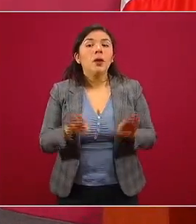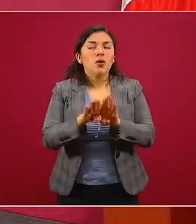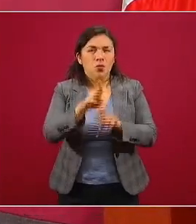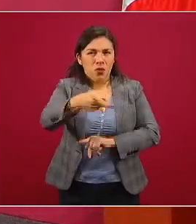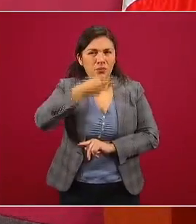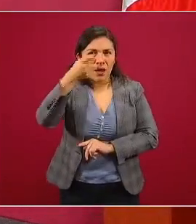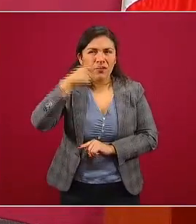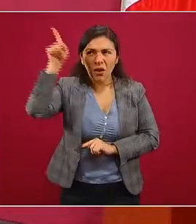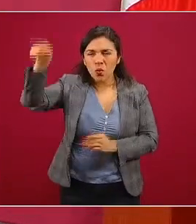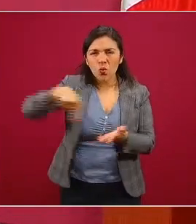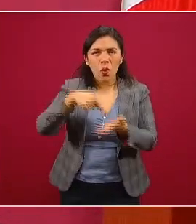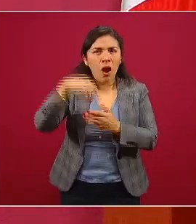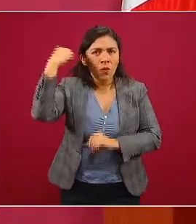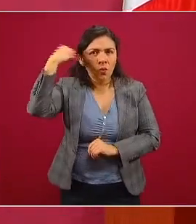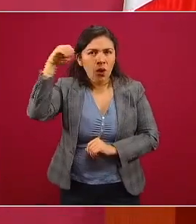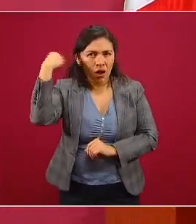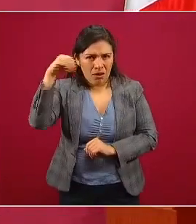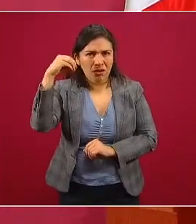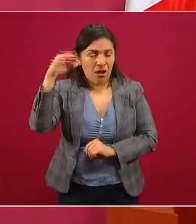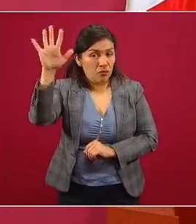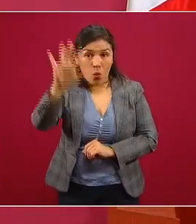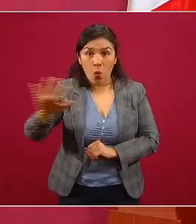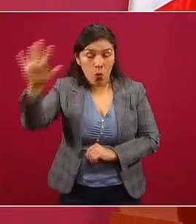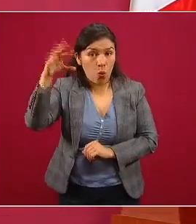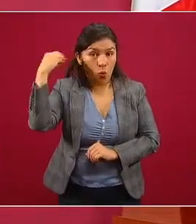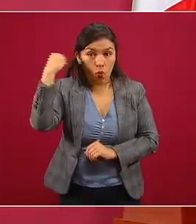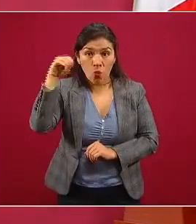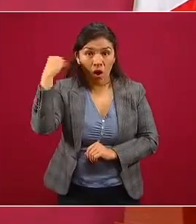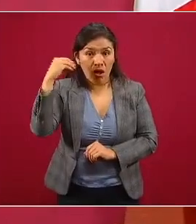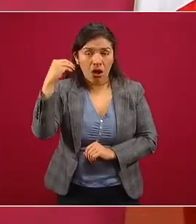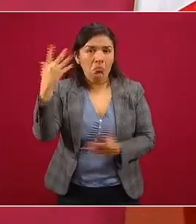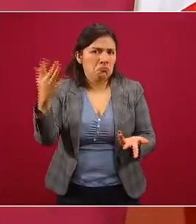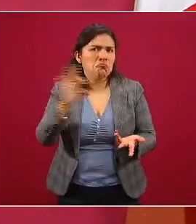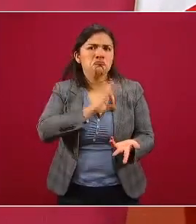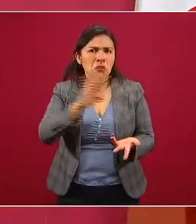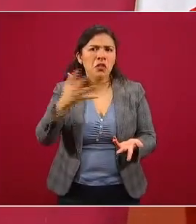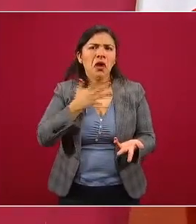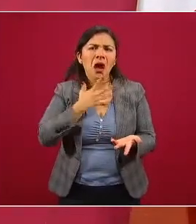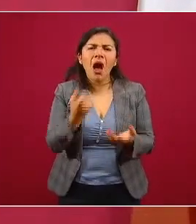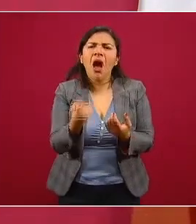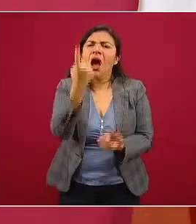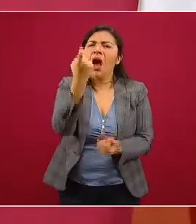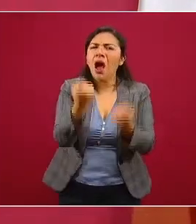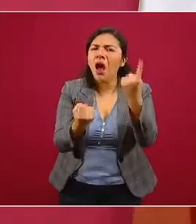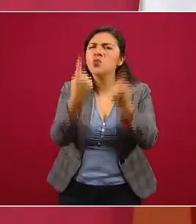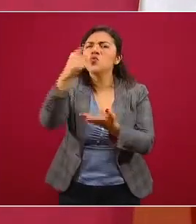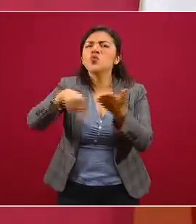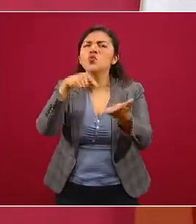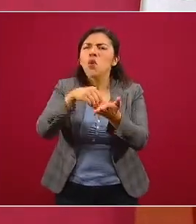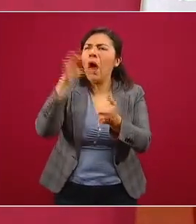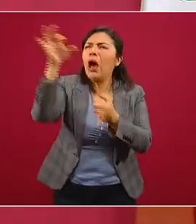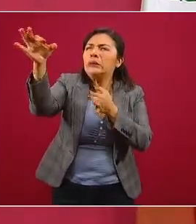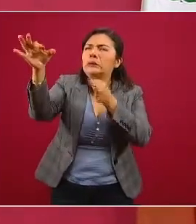Oaxaca, en general, aunque pueden haber regiones, como aquí se ha dicho,